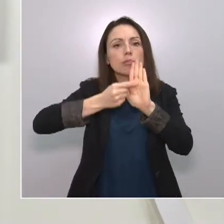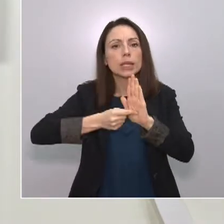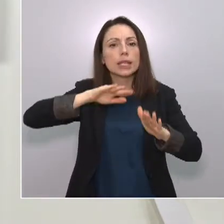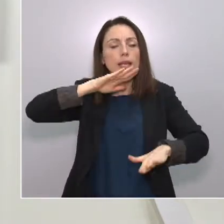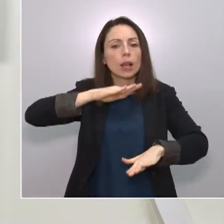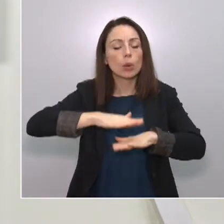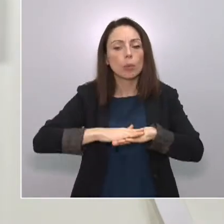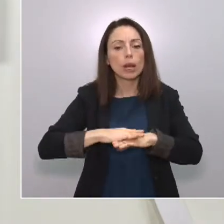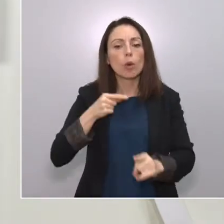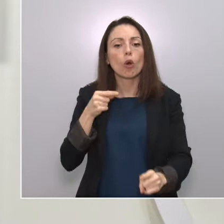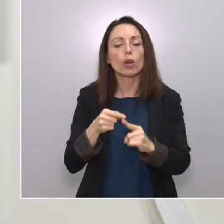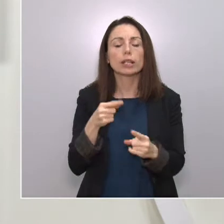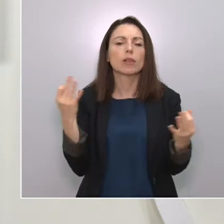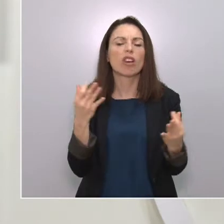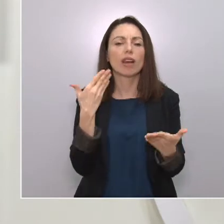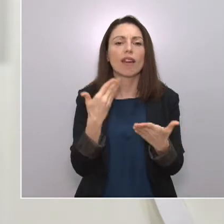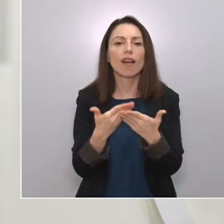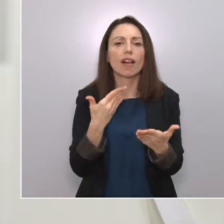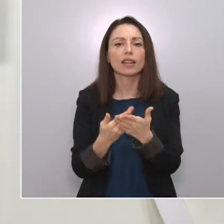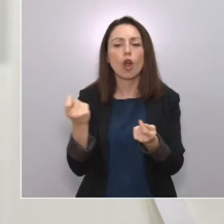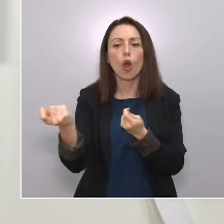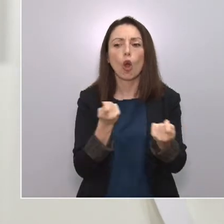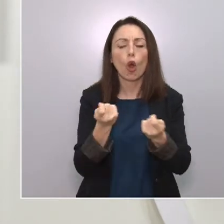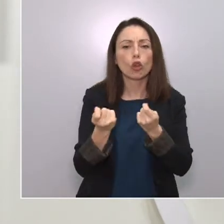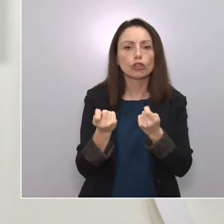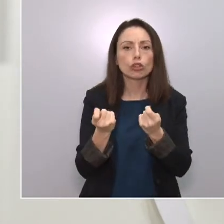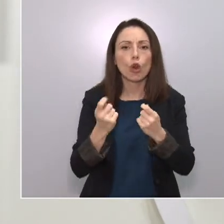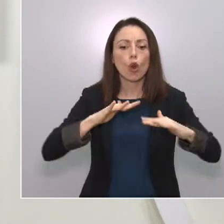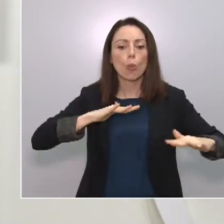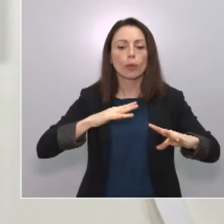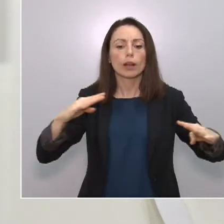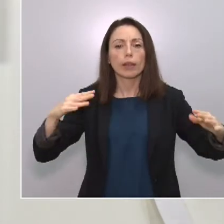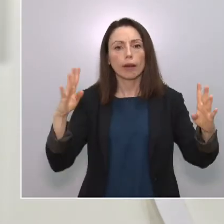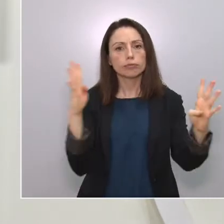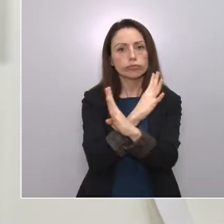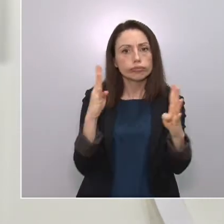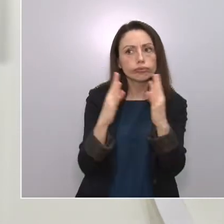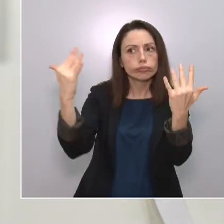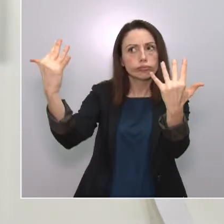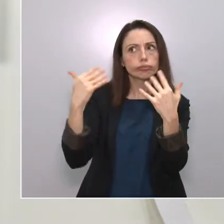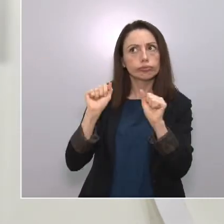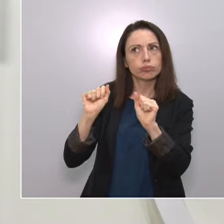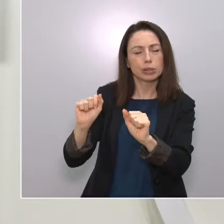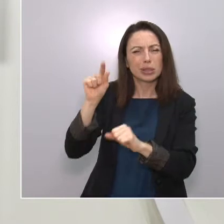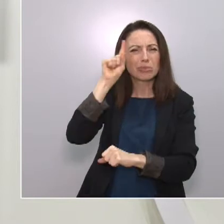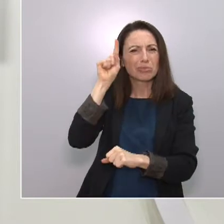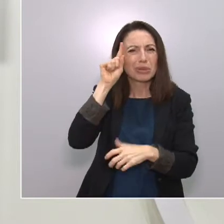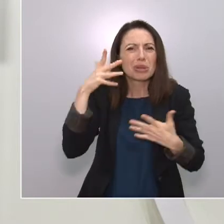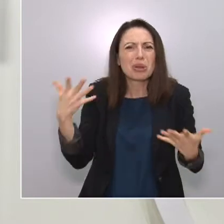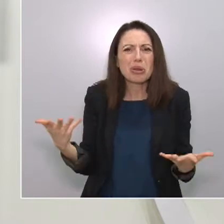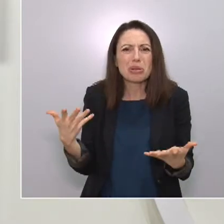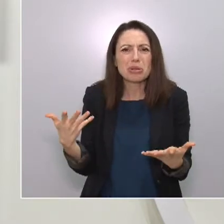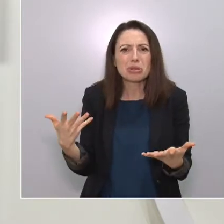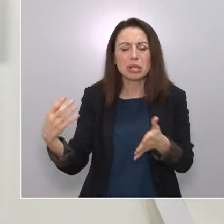oportunas para garantizar el control de la movilidad. Y no sé exactamente cómo encaja esta comunicación